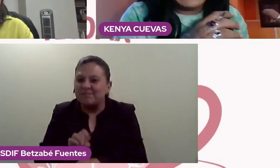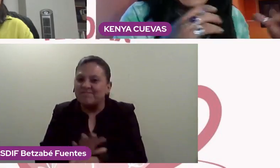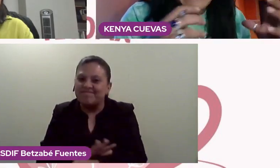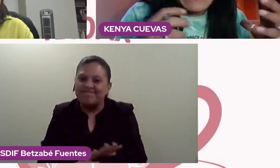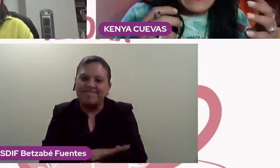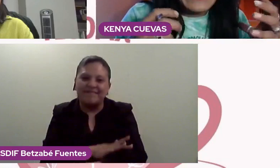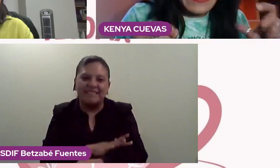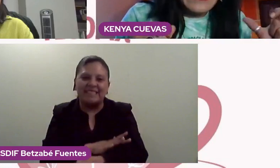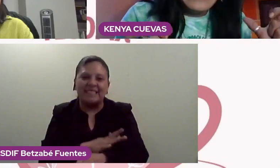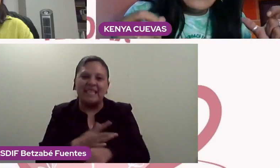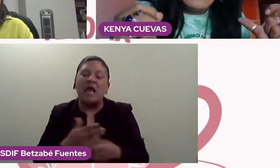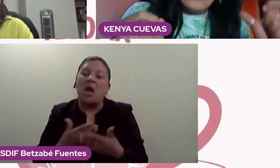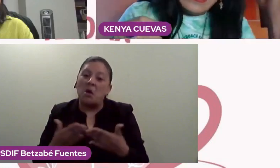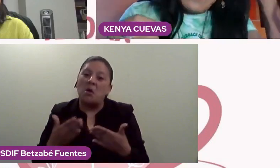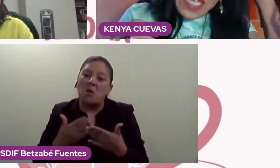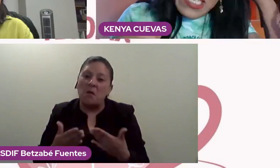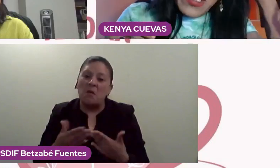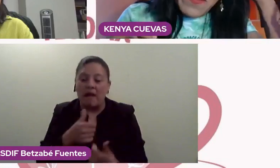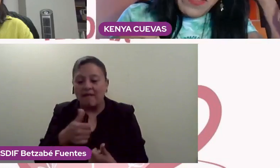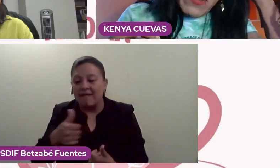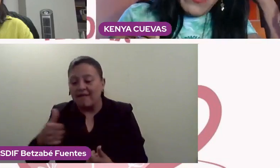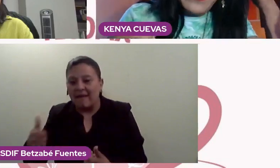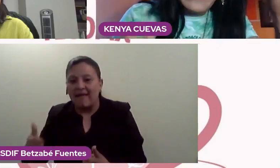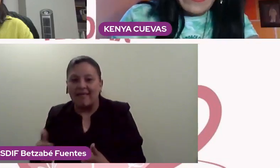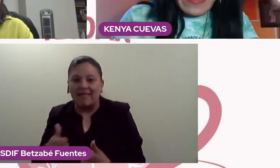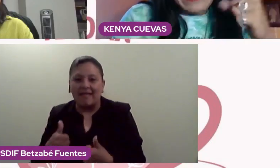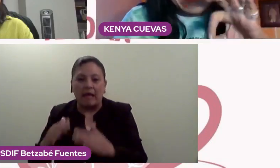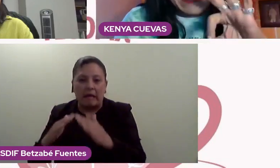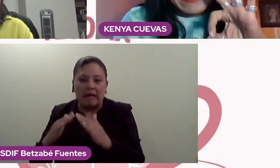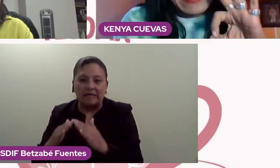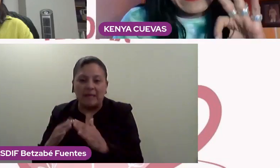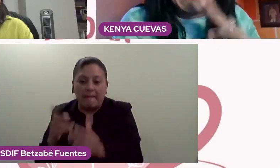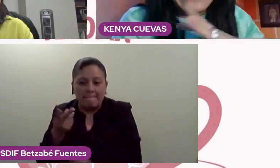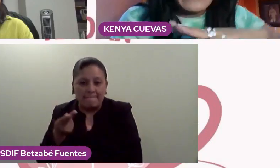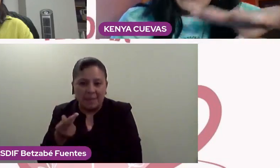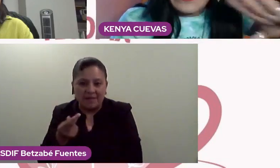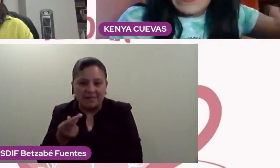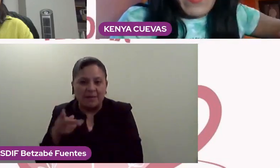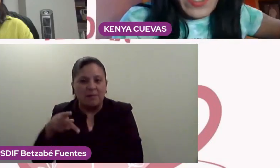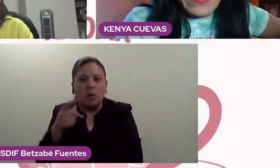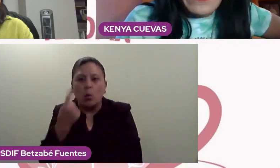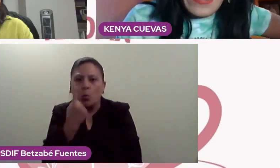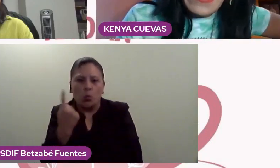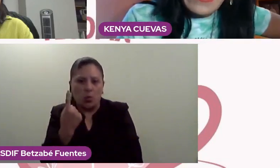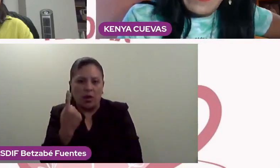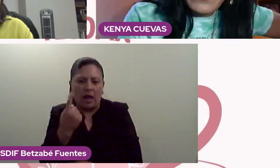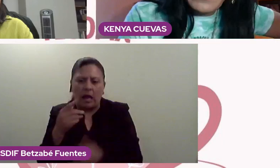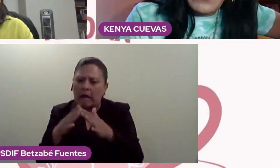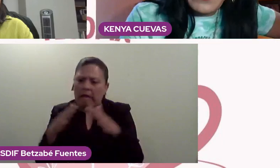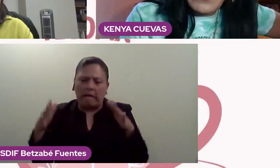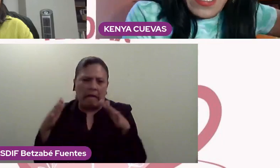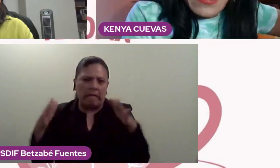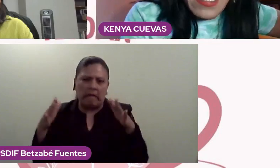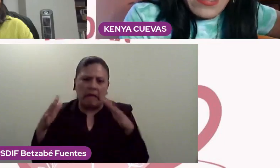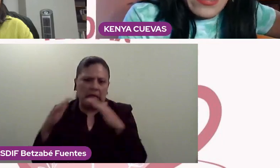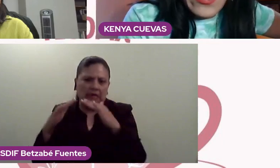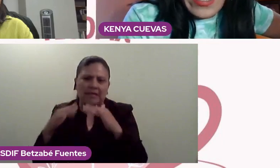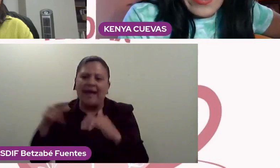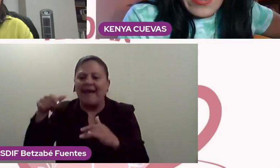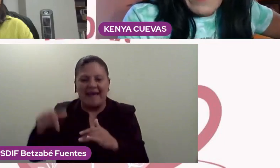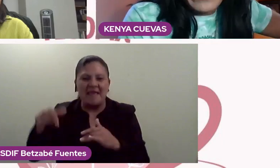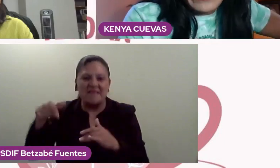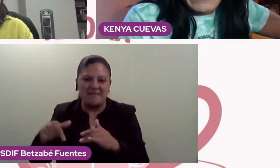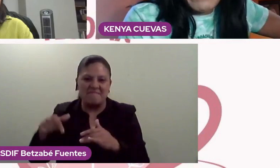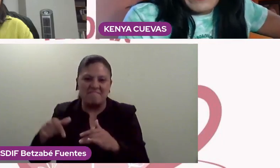tener en cada casa perritos, pero en una de las 3 casas es una casa muy grande y ahí decidimos abrir Huellitas Tiresias,